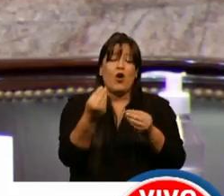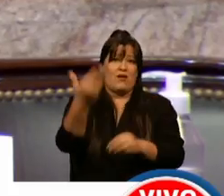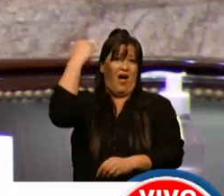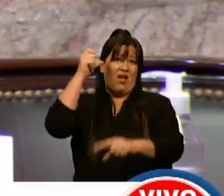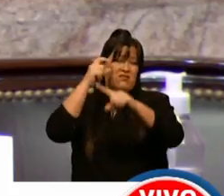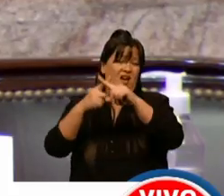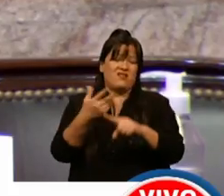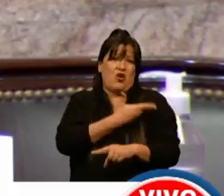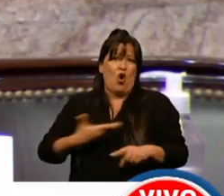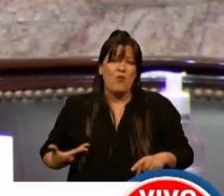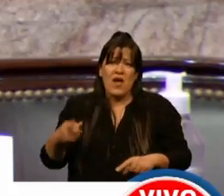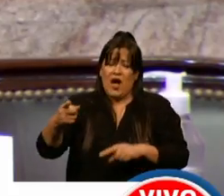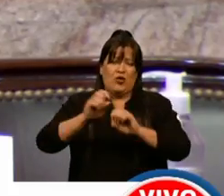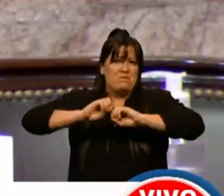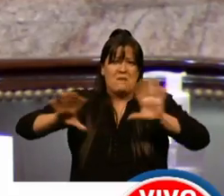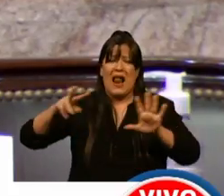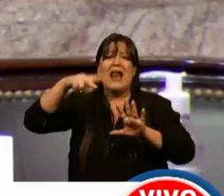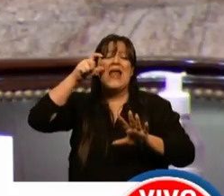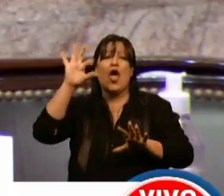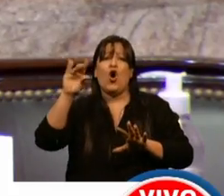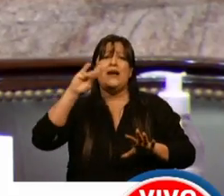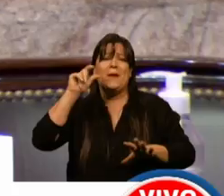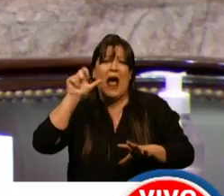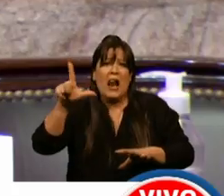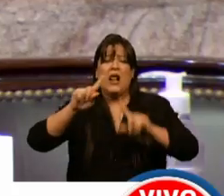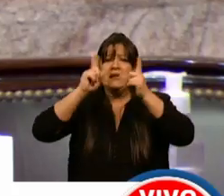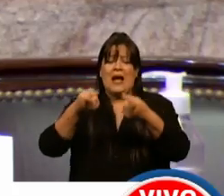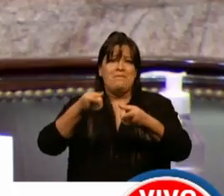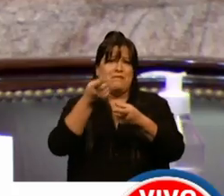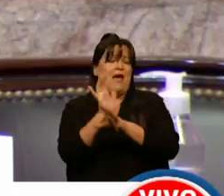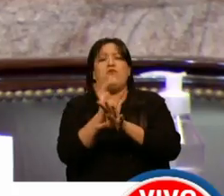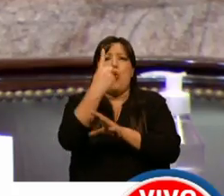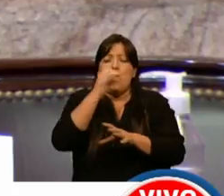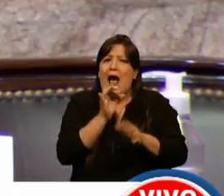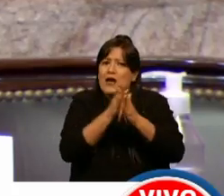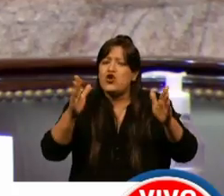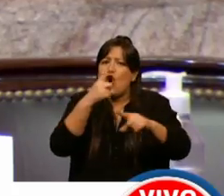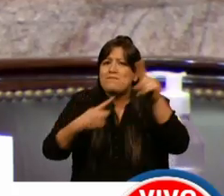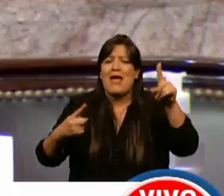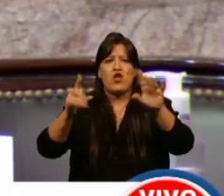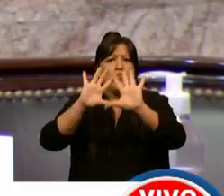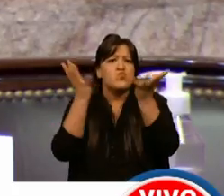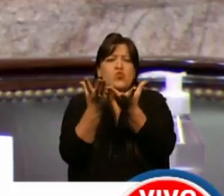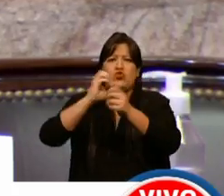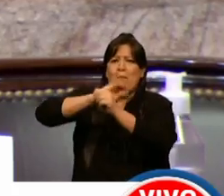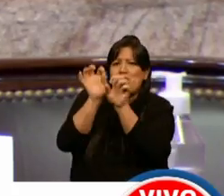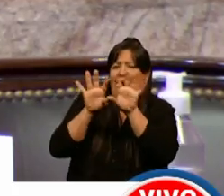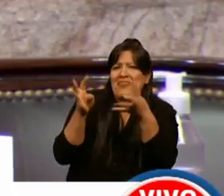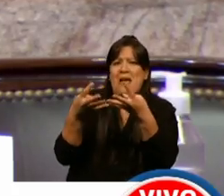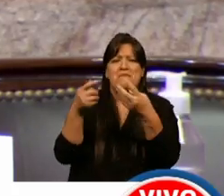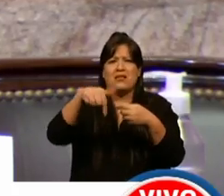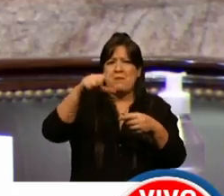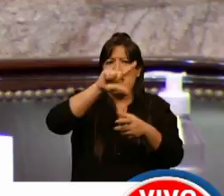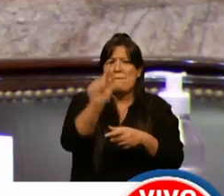neoliberalismo explícito sumado el año y medio de pandemia que viene padeciendo el mundo y nuestro país